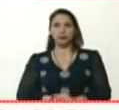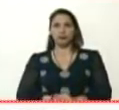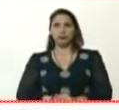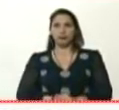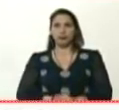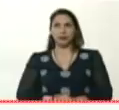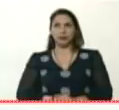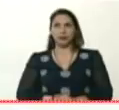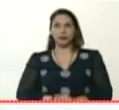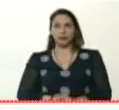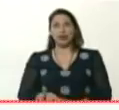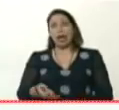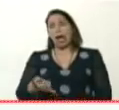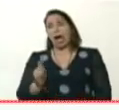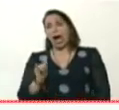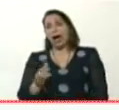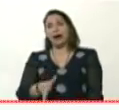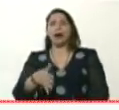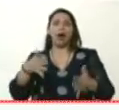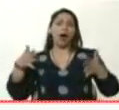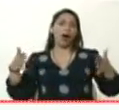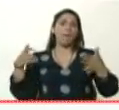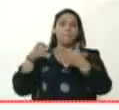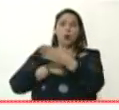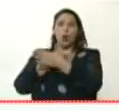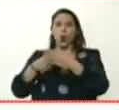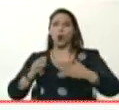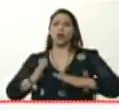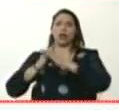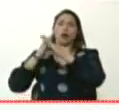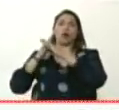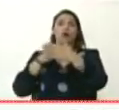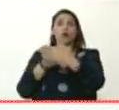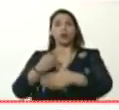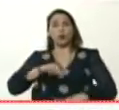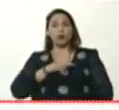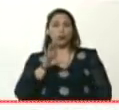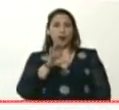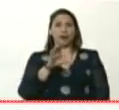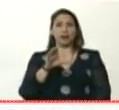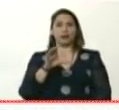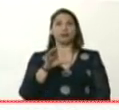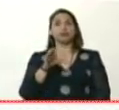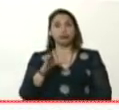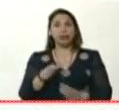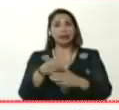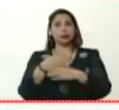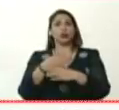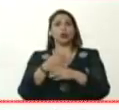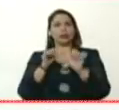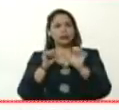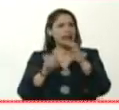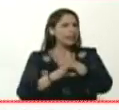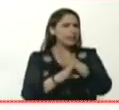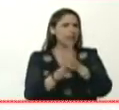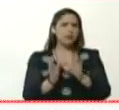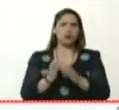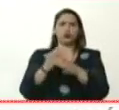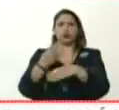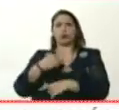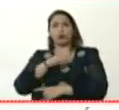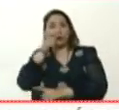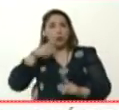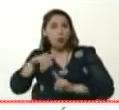Hay un gran bloqueo contra nuestro país y las presiones vinieron y han venido y van a seguir. Creo que nuestro